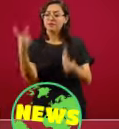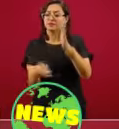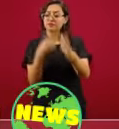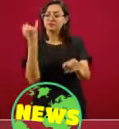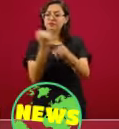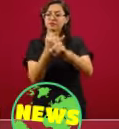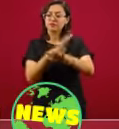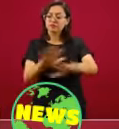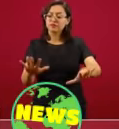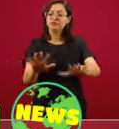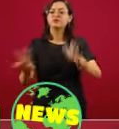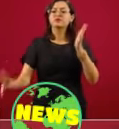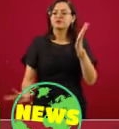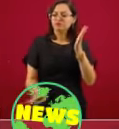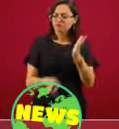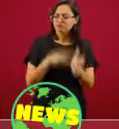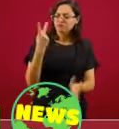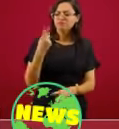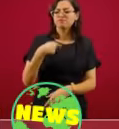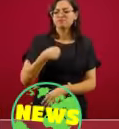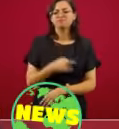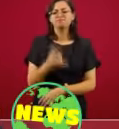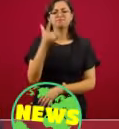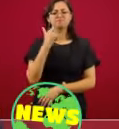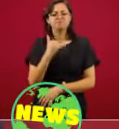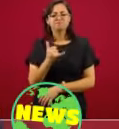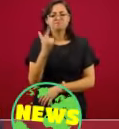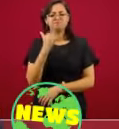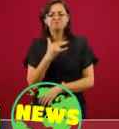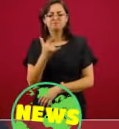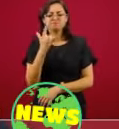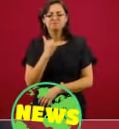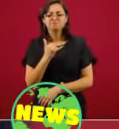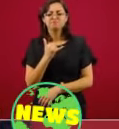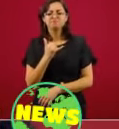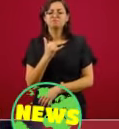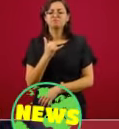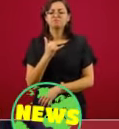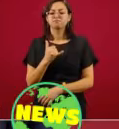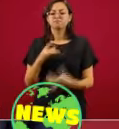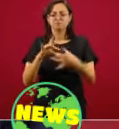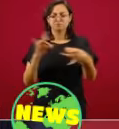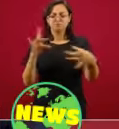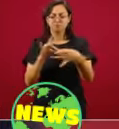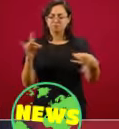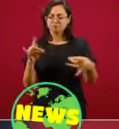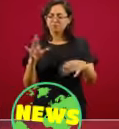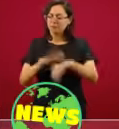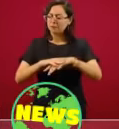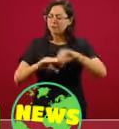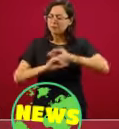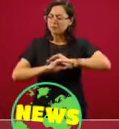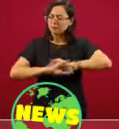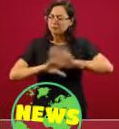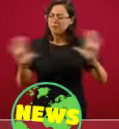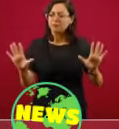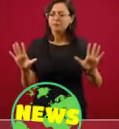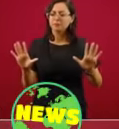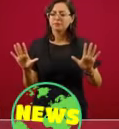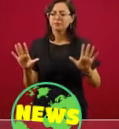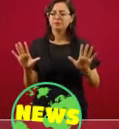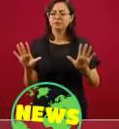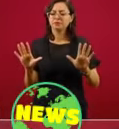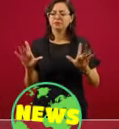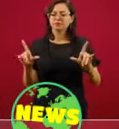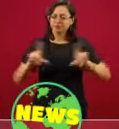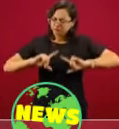pero lo vuelvo a repetir y voy a tratar de ser conciso, de